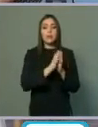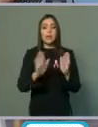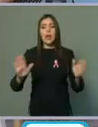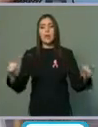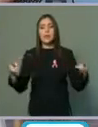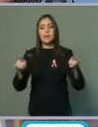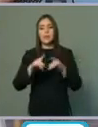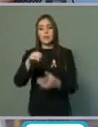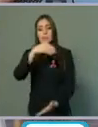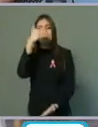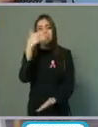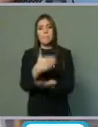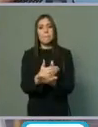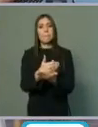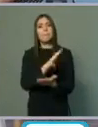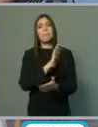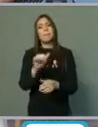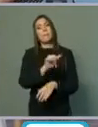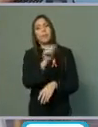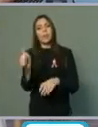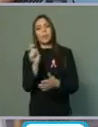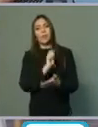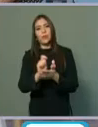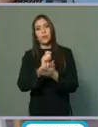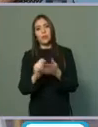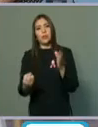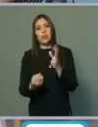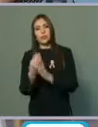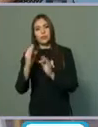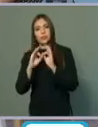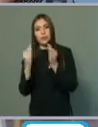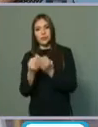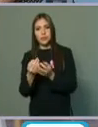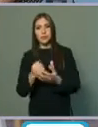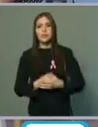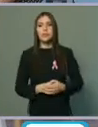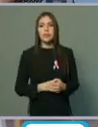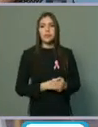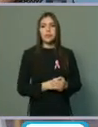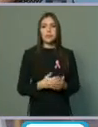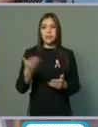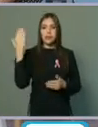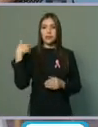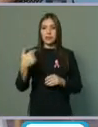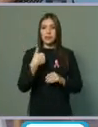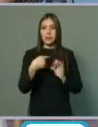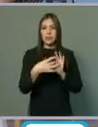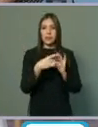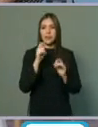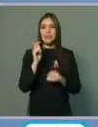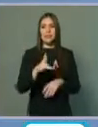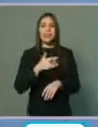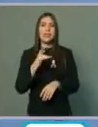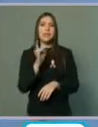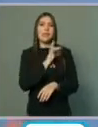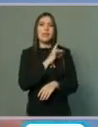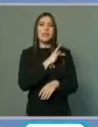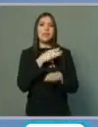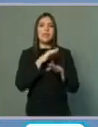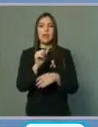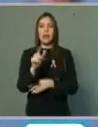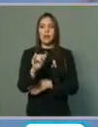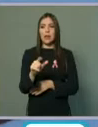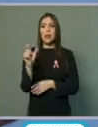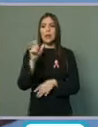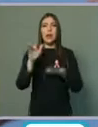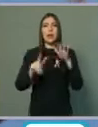fíjate, Rosalisa, hace un momento dijiste algo que me pareció muy interesante acerca del miedo sobre Ali, ¿no? Y la verdad es que creo que el momento de leer,